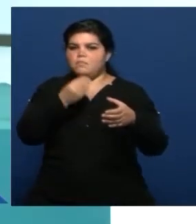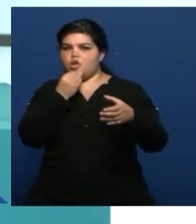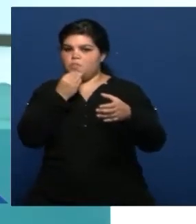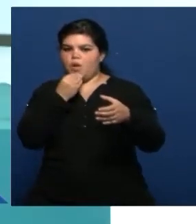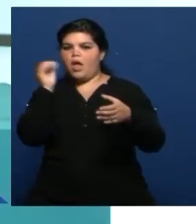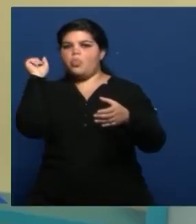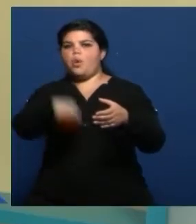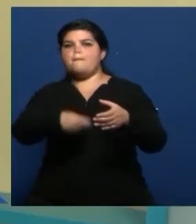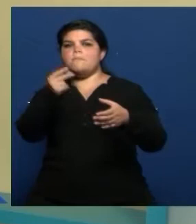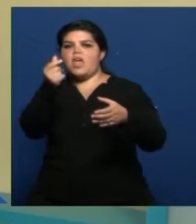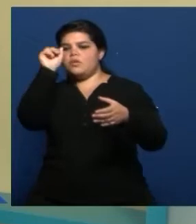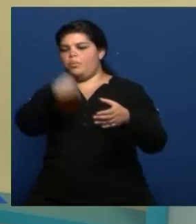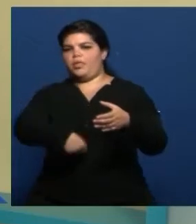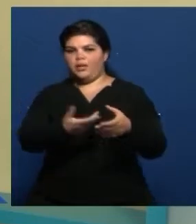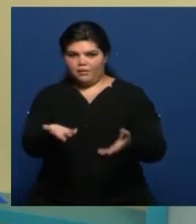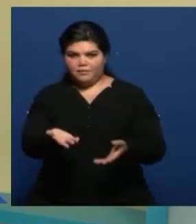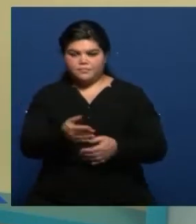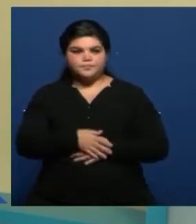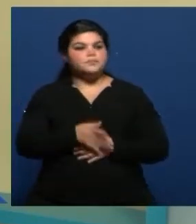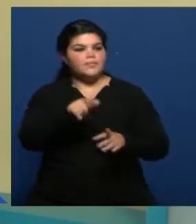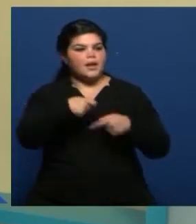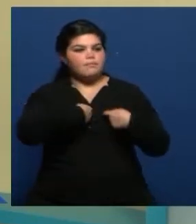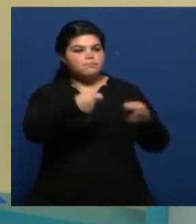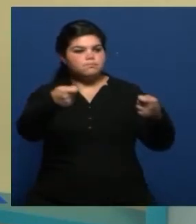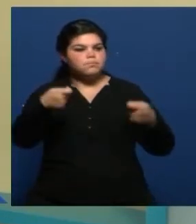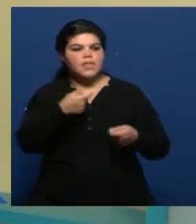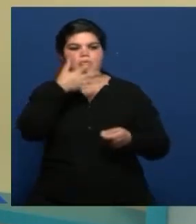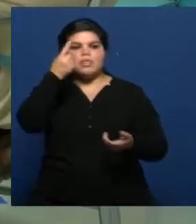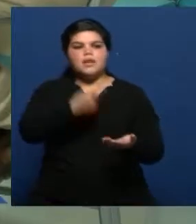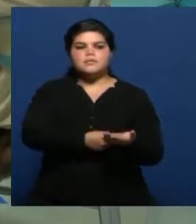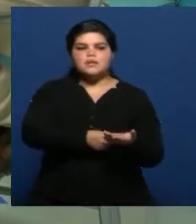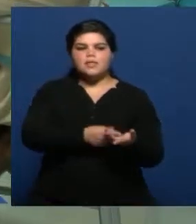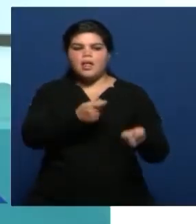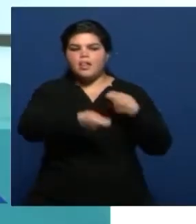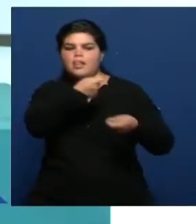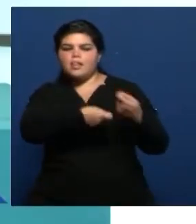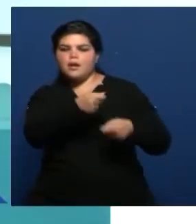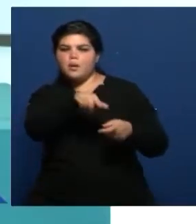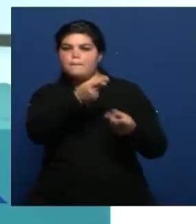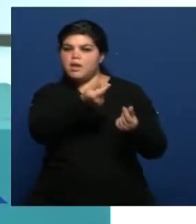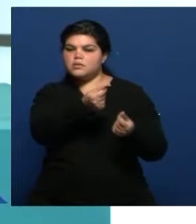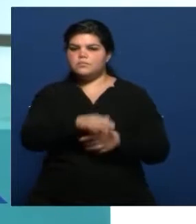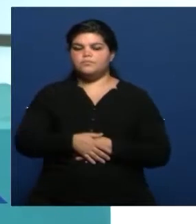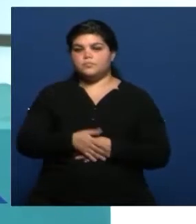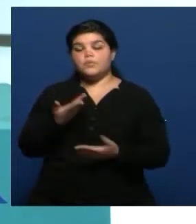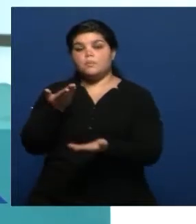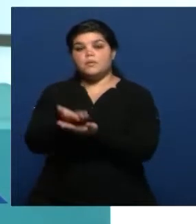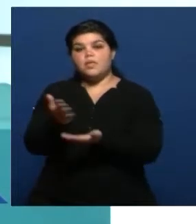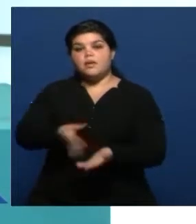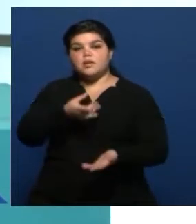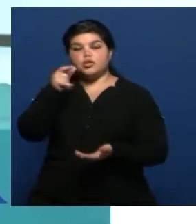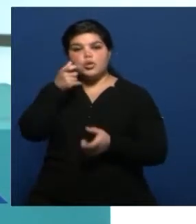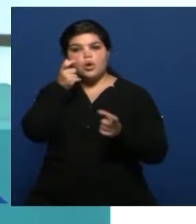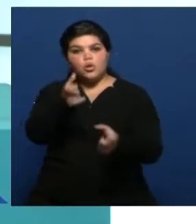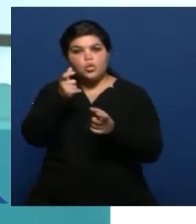haya garrafa. O sea que a raíz del abastecimiento han decidido jugar un poco con los precios. Entonces, ¿qué le hemos pedido? Mire, señora directora de Fiscalización y Control,